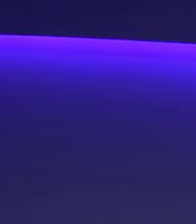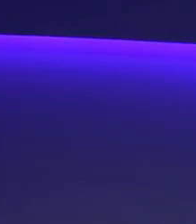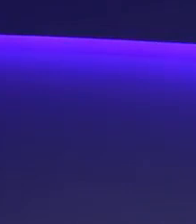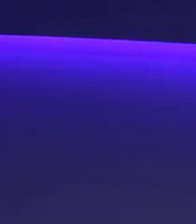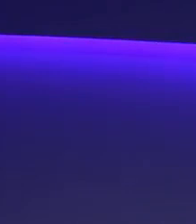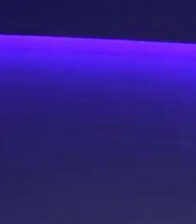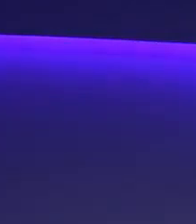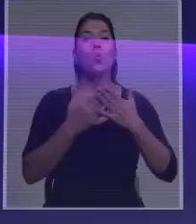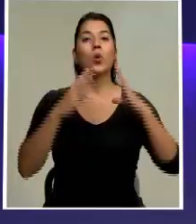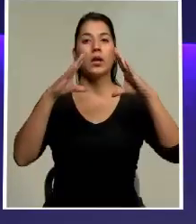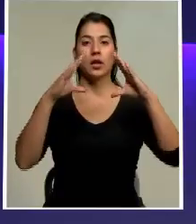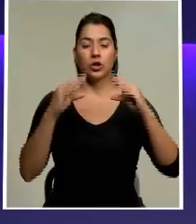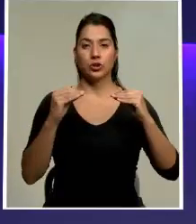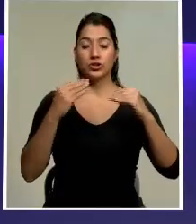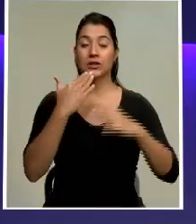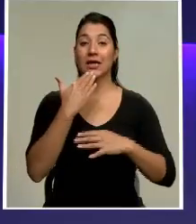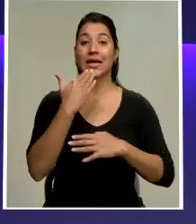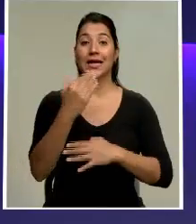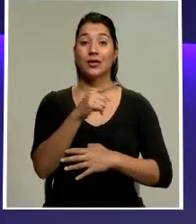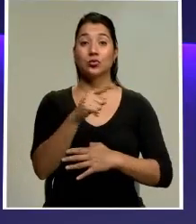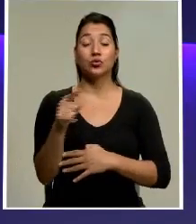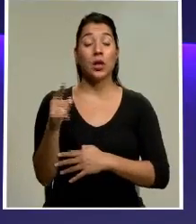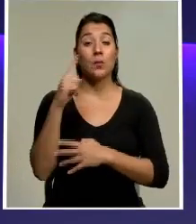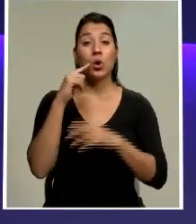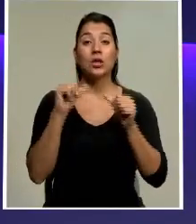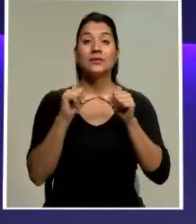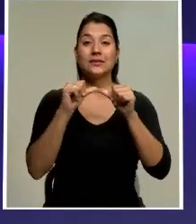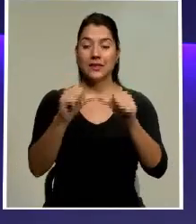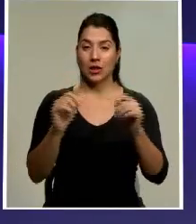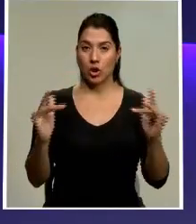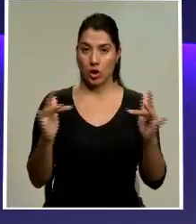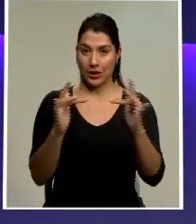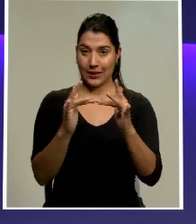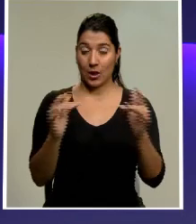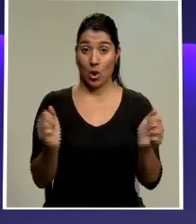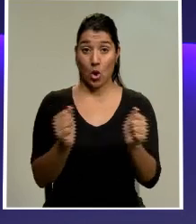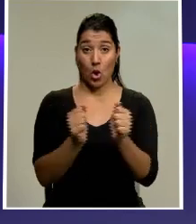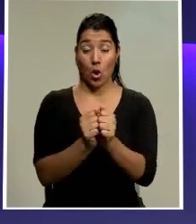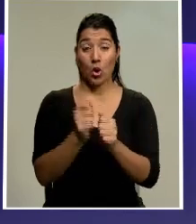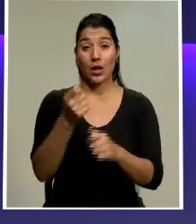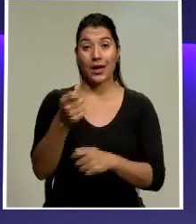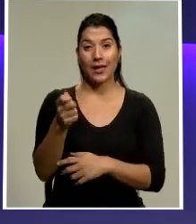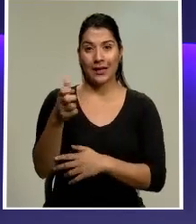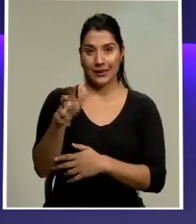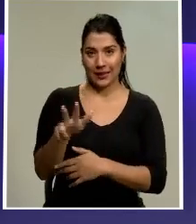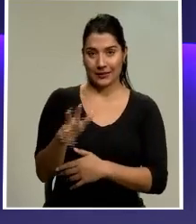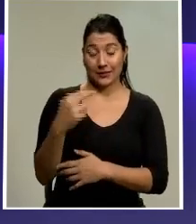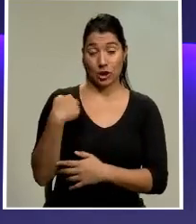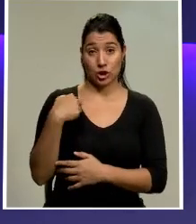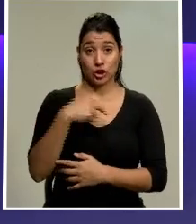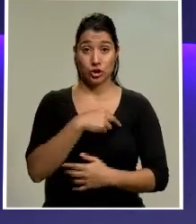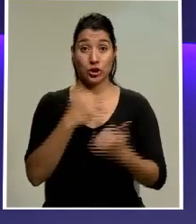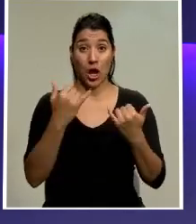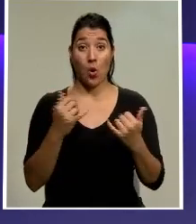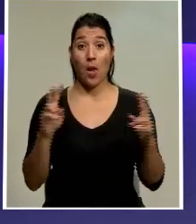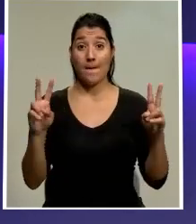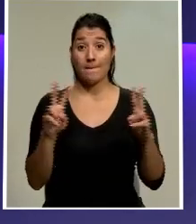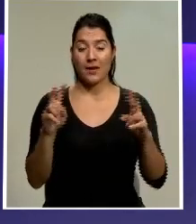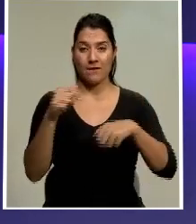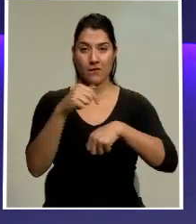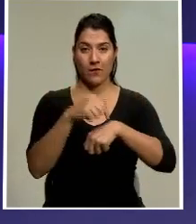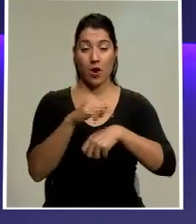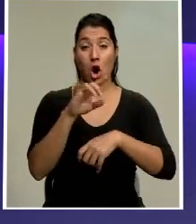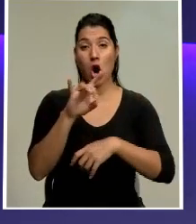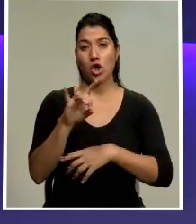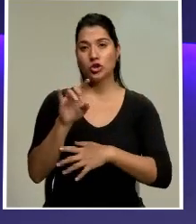Buenas noches, gracias por continuar conectados a la señal de Canal 13. Estamos en vivo a las 8 de la noche